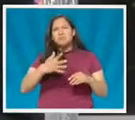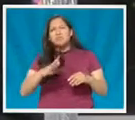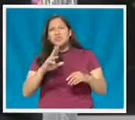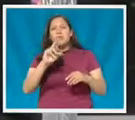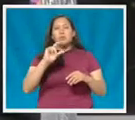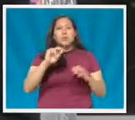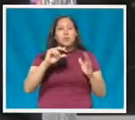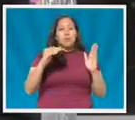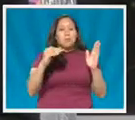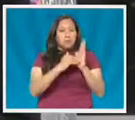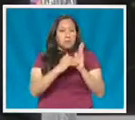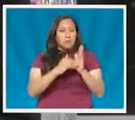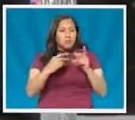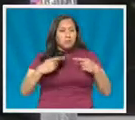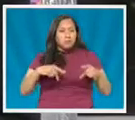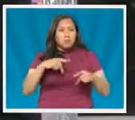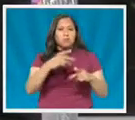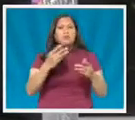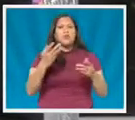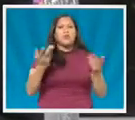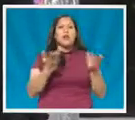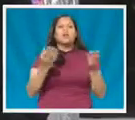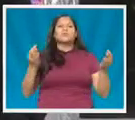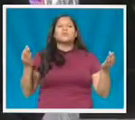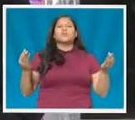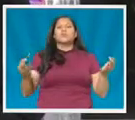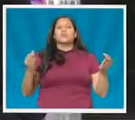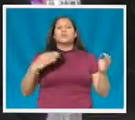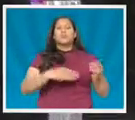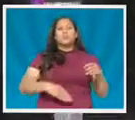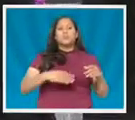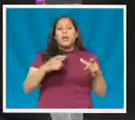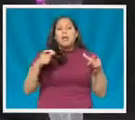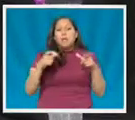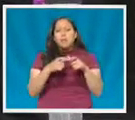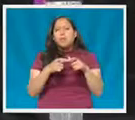menos 80,000 personas que practican el budismo. Es una religión